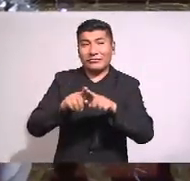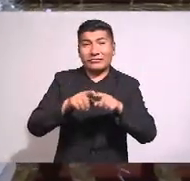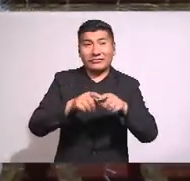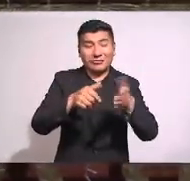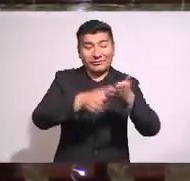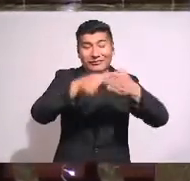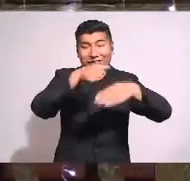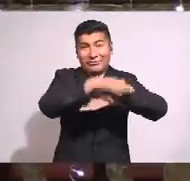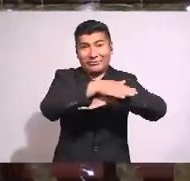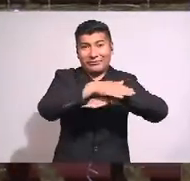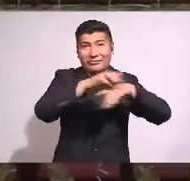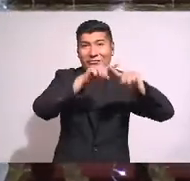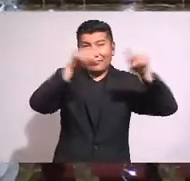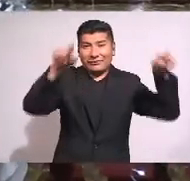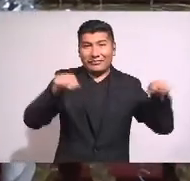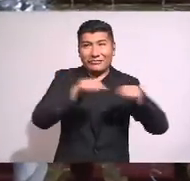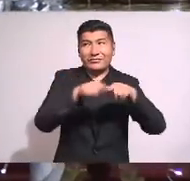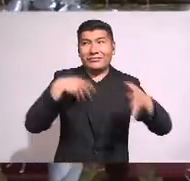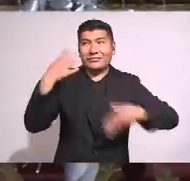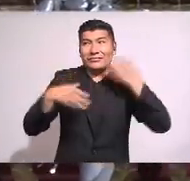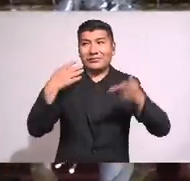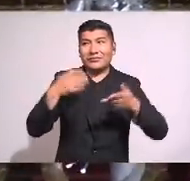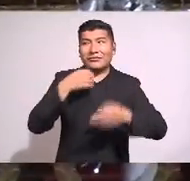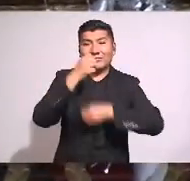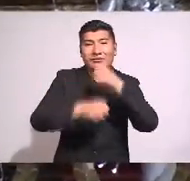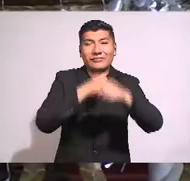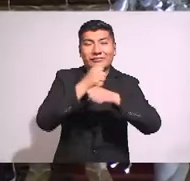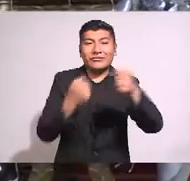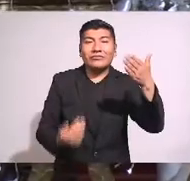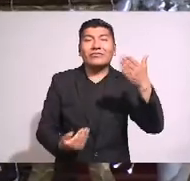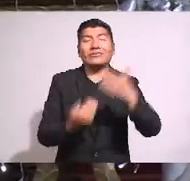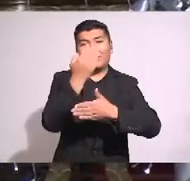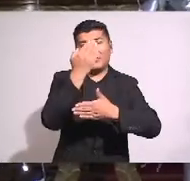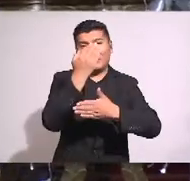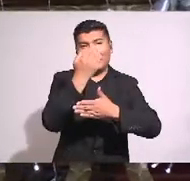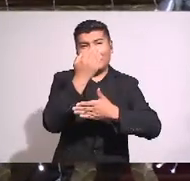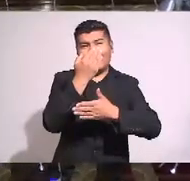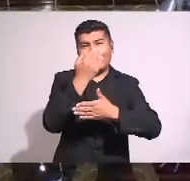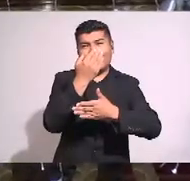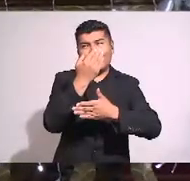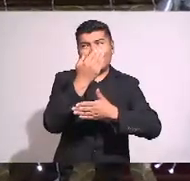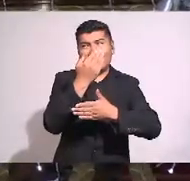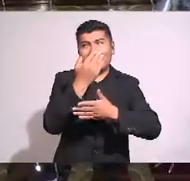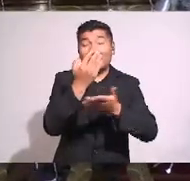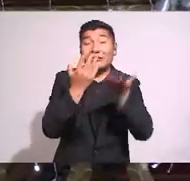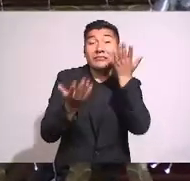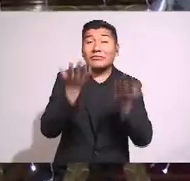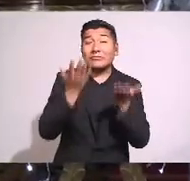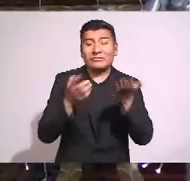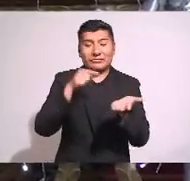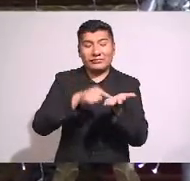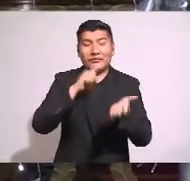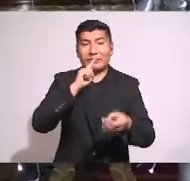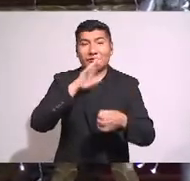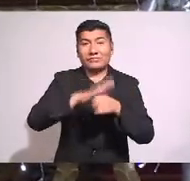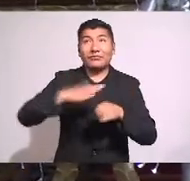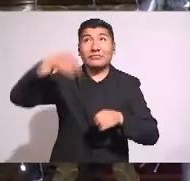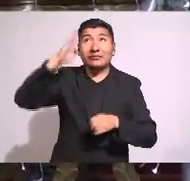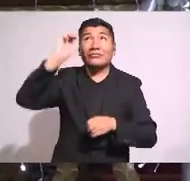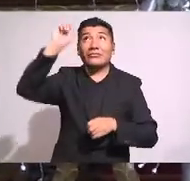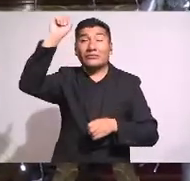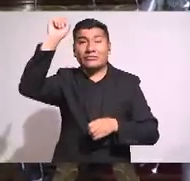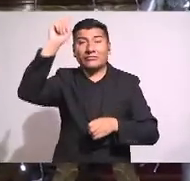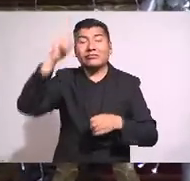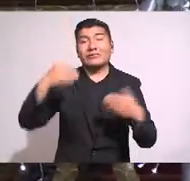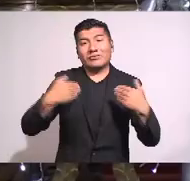dicen: feliz Navidad y próspero Año Nuevo. ¿Será que la promesa de Dios